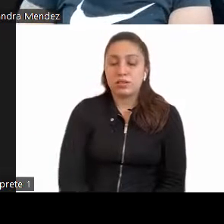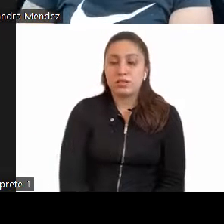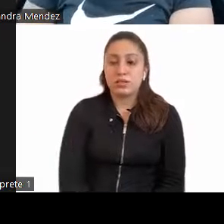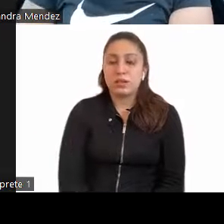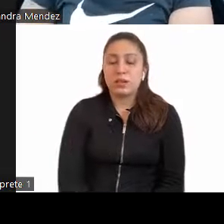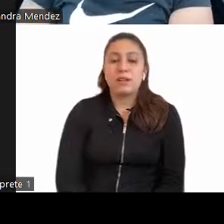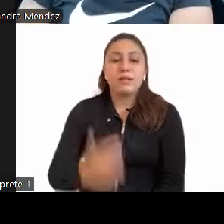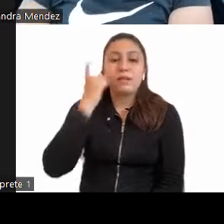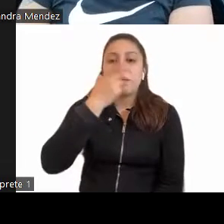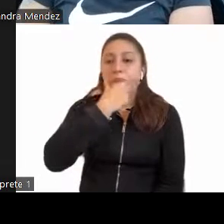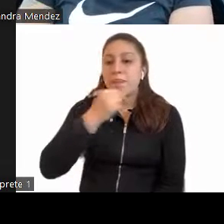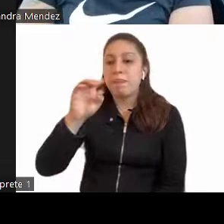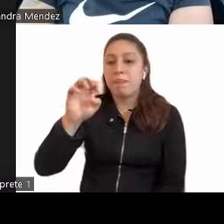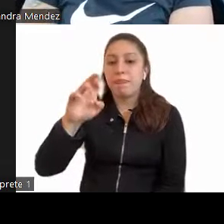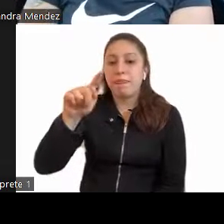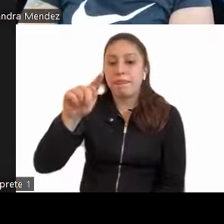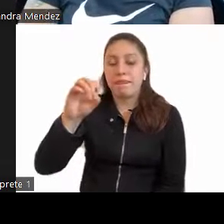Ernesto Alarcón Jiménez.